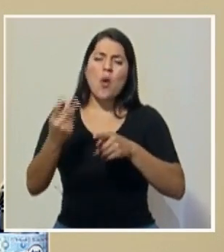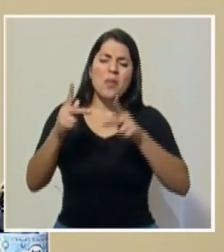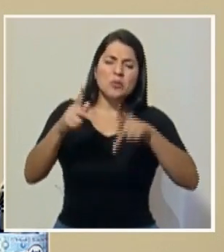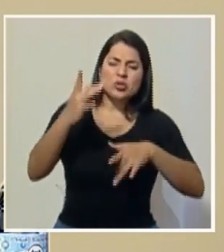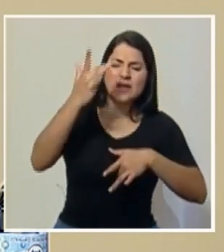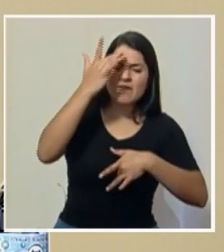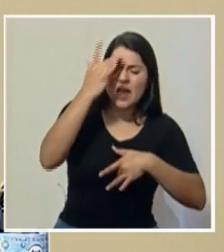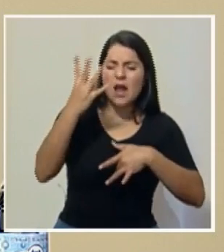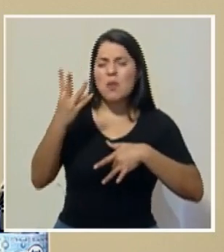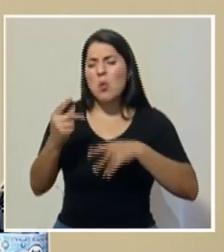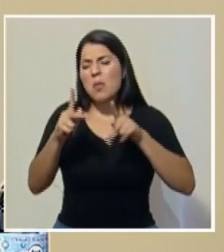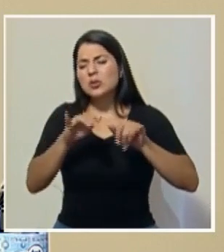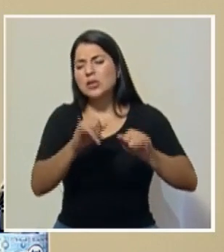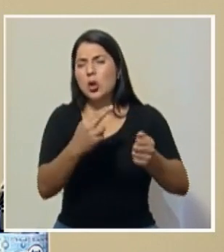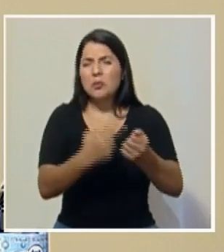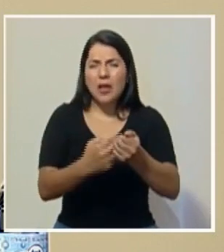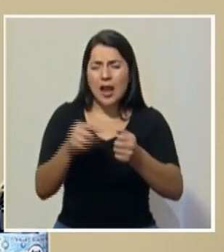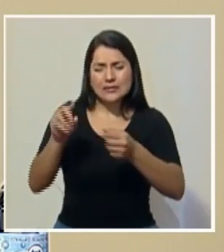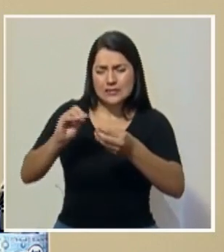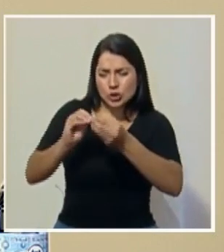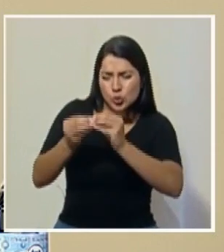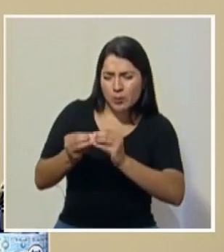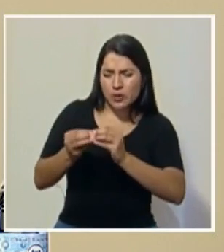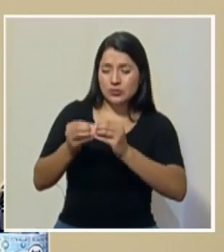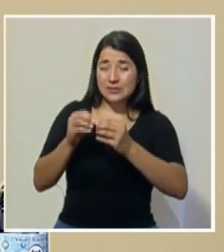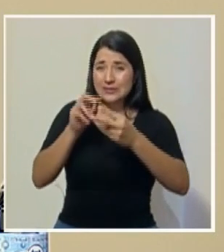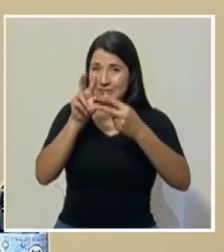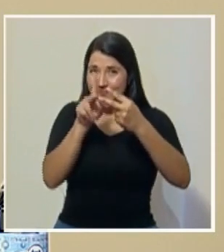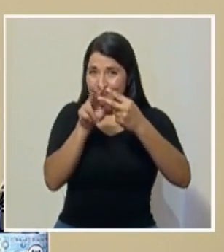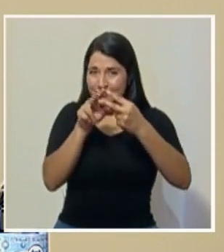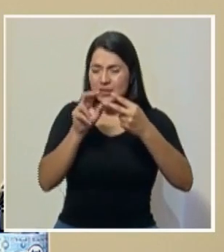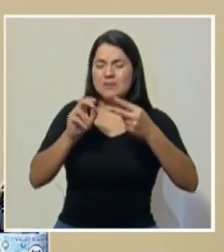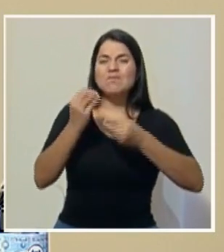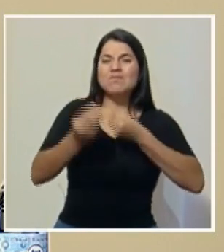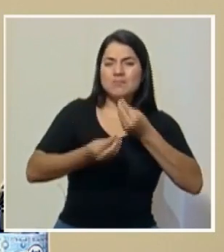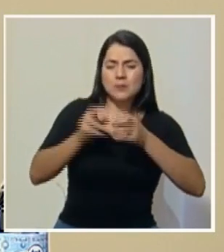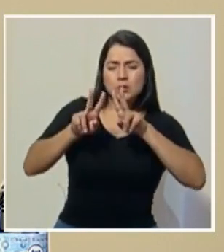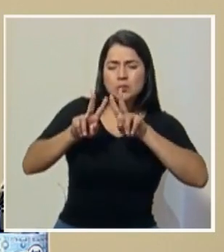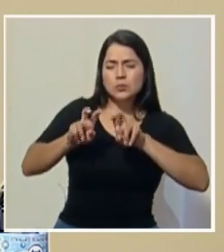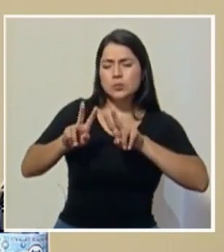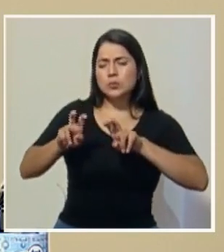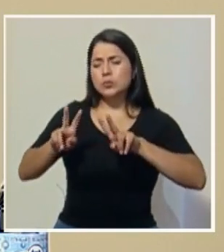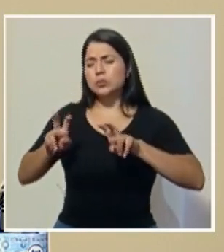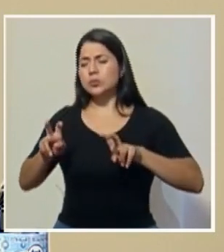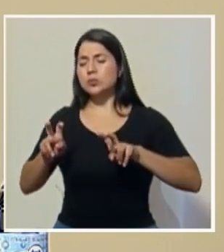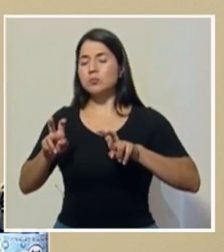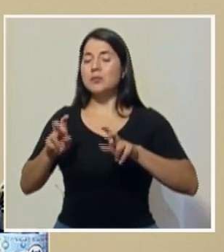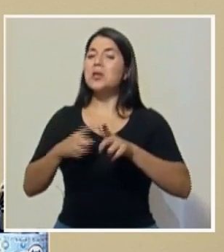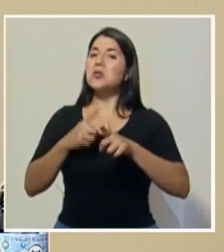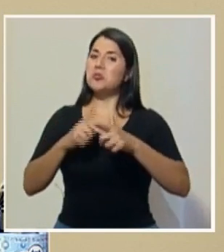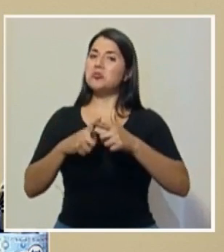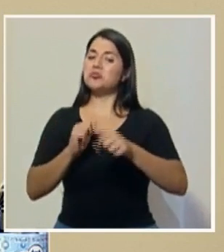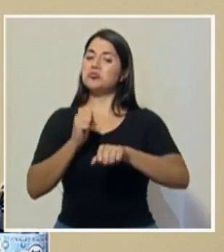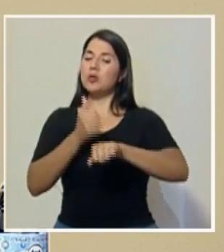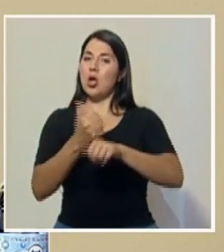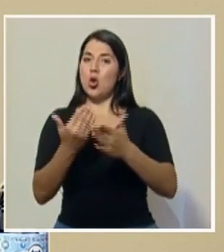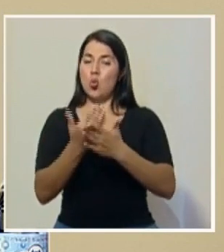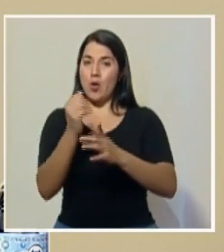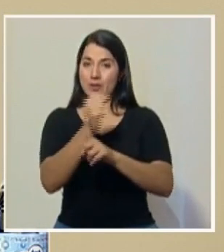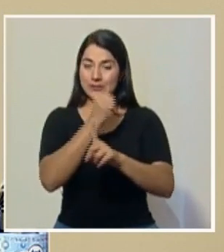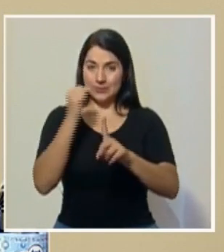riesgo, se hace un nuevo escenario que contempla, y ahora don Alexander